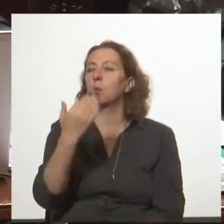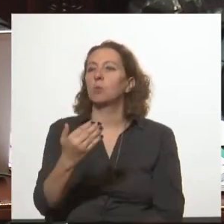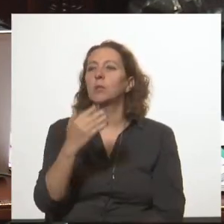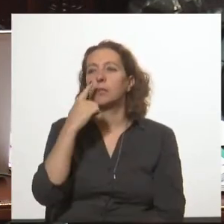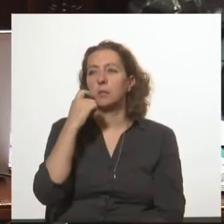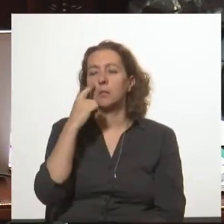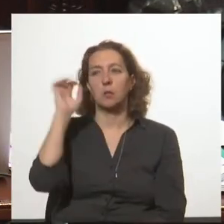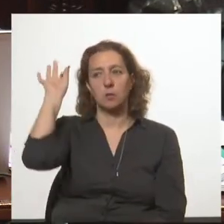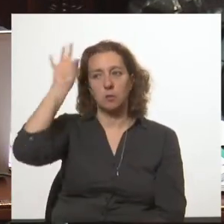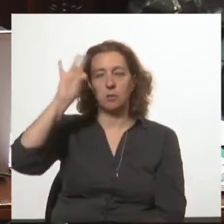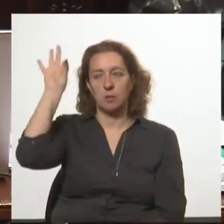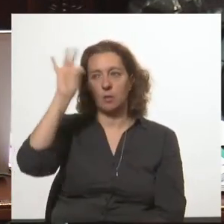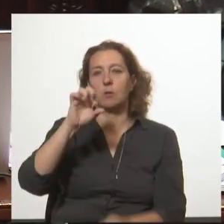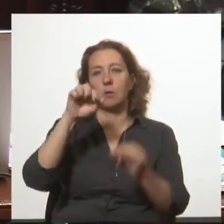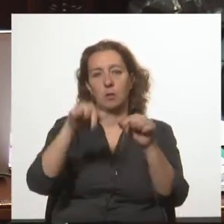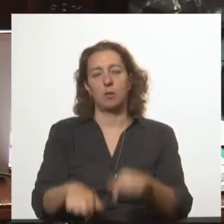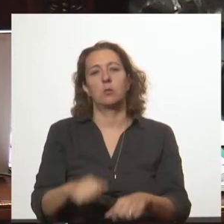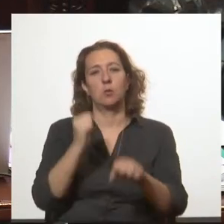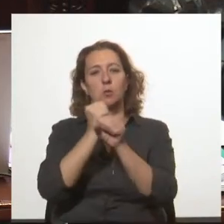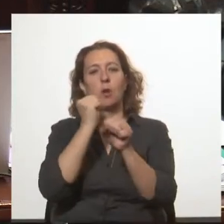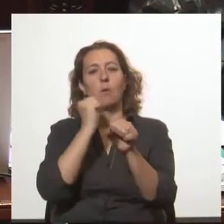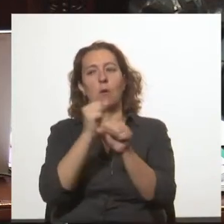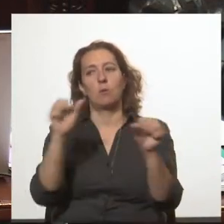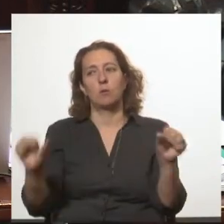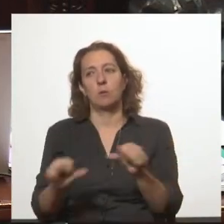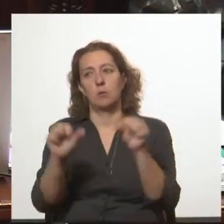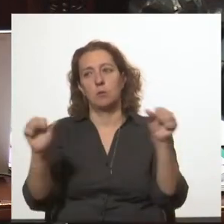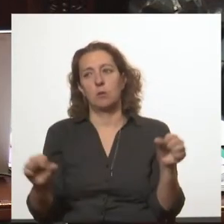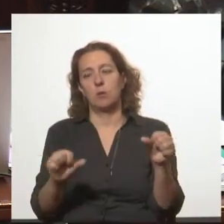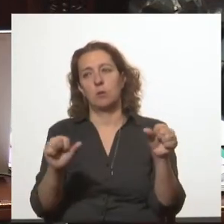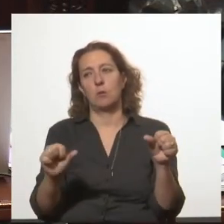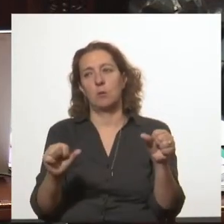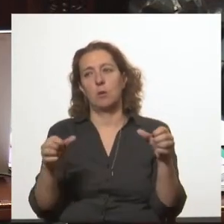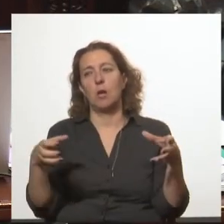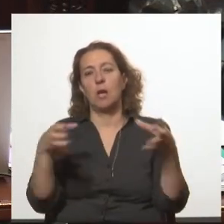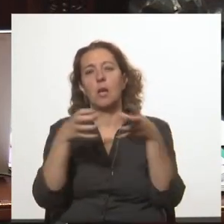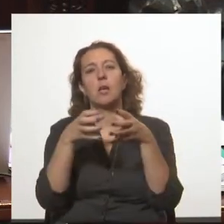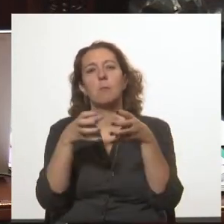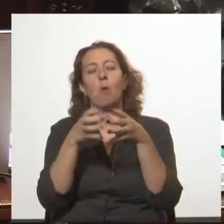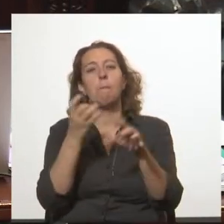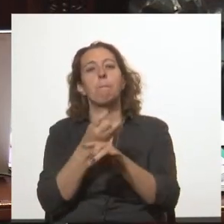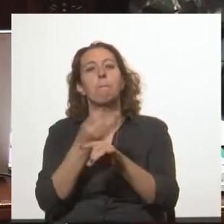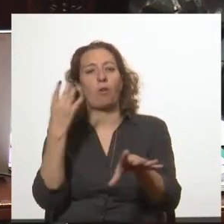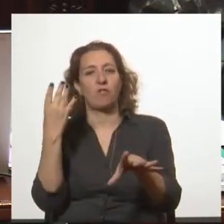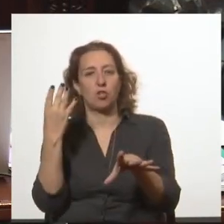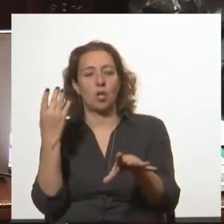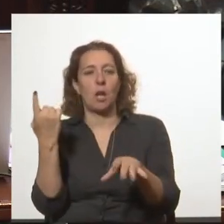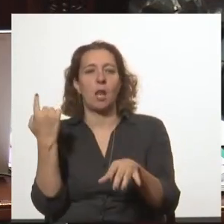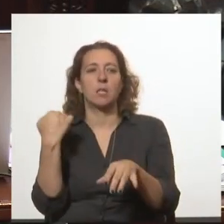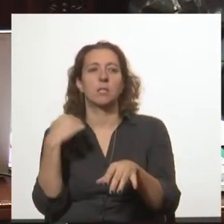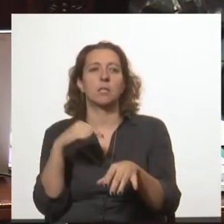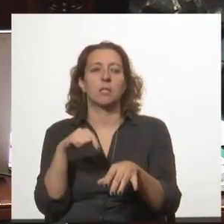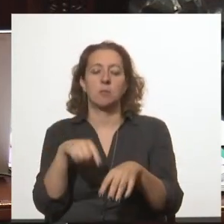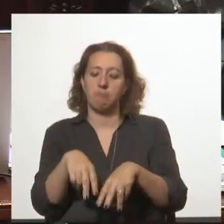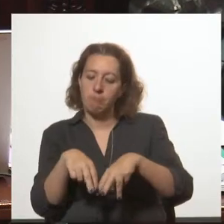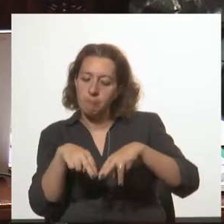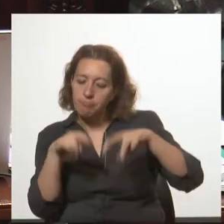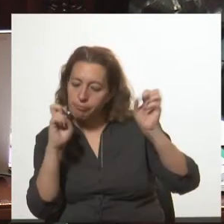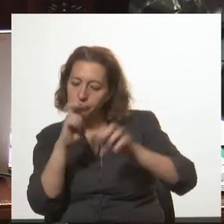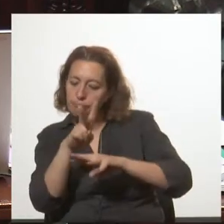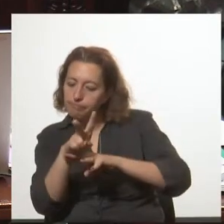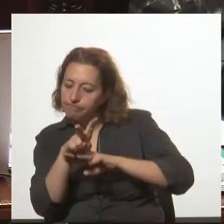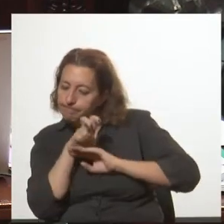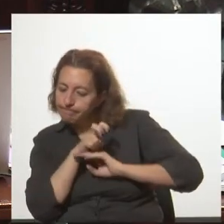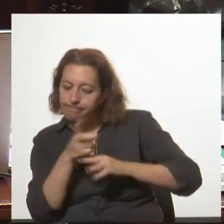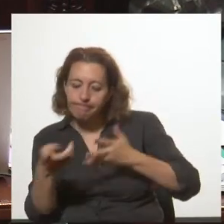senador estos trabajos se hicieron con un equipo de profesionales que revisó contratos